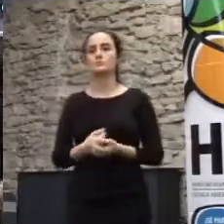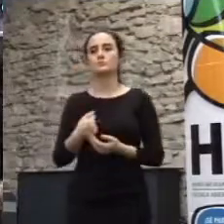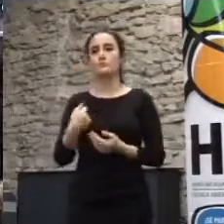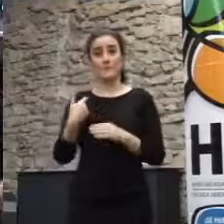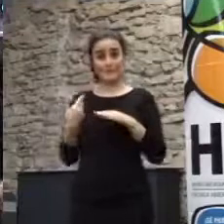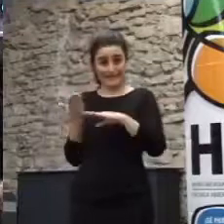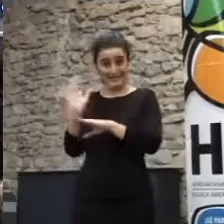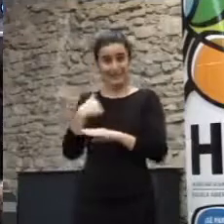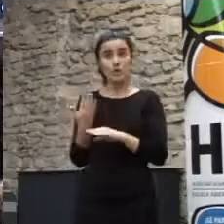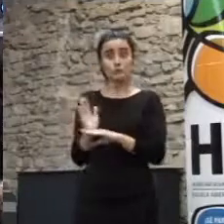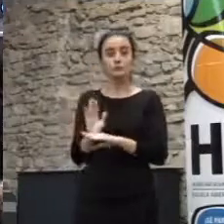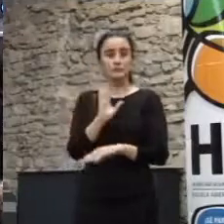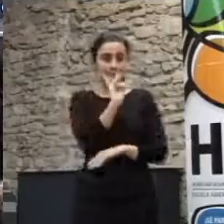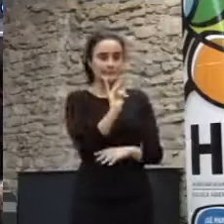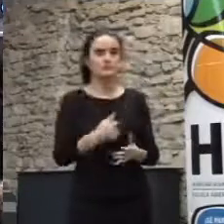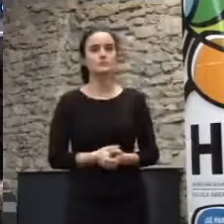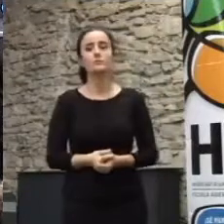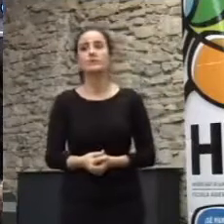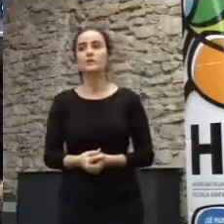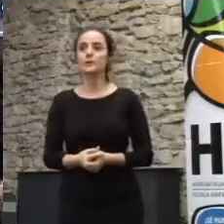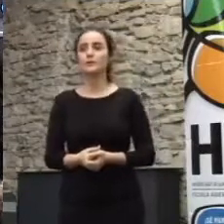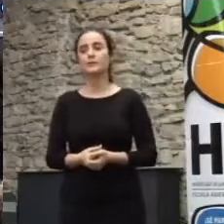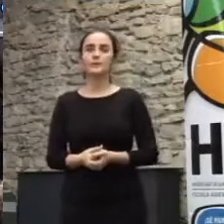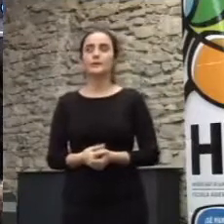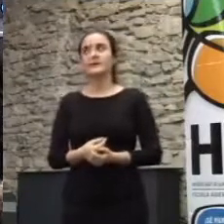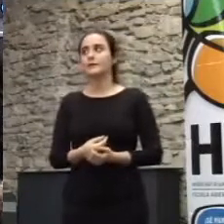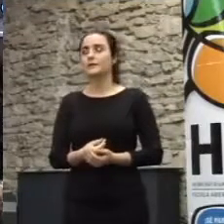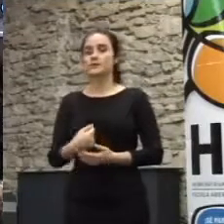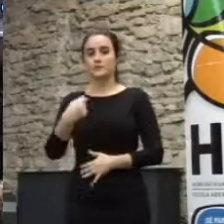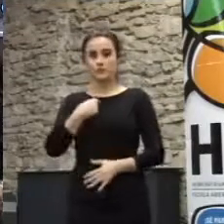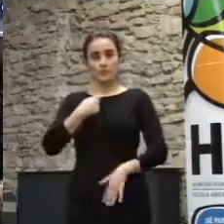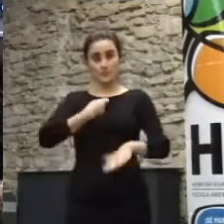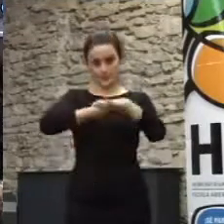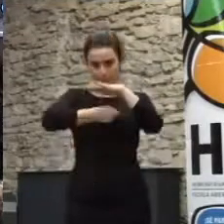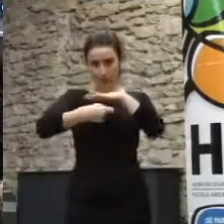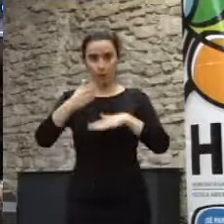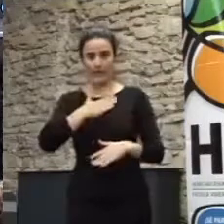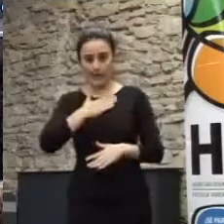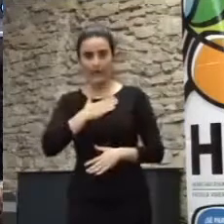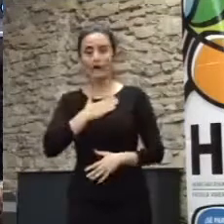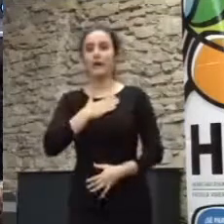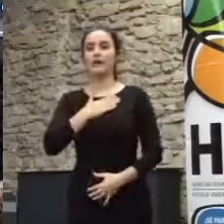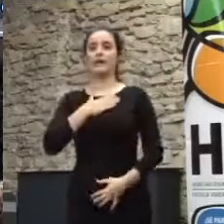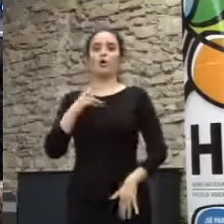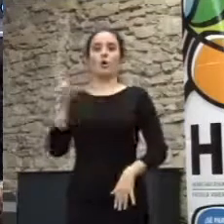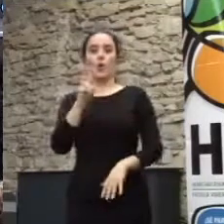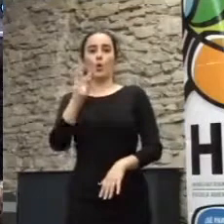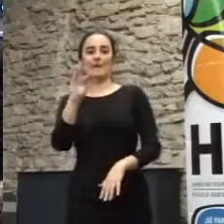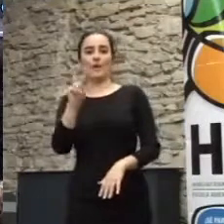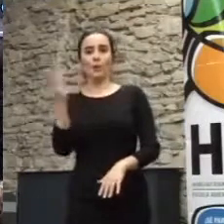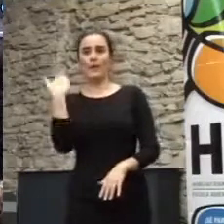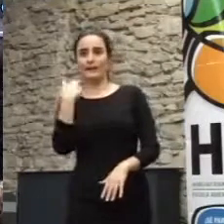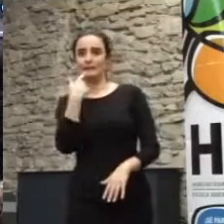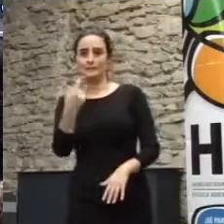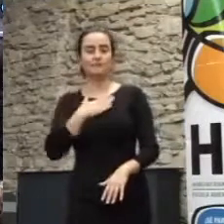¿Presentación? Sí. Bueno, yo soy gasteiztarra, soy vitoriana, VTV, como se decía antes.